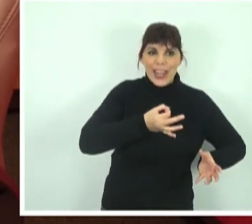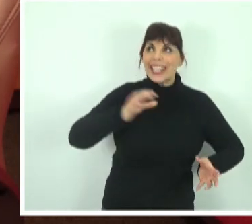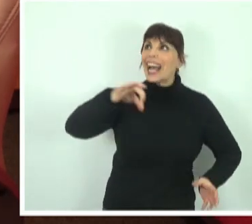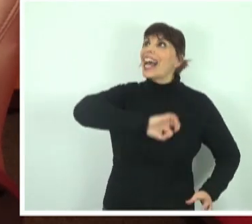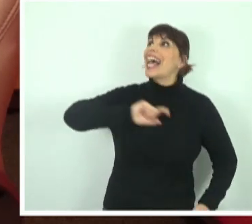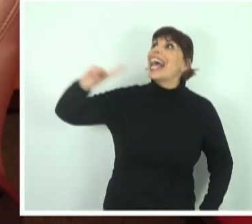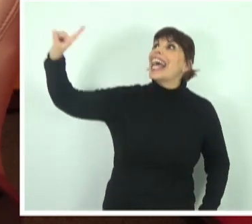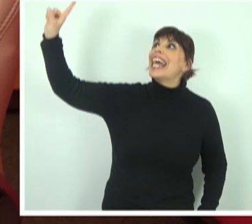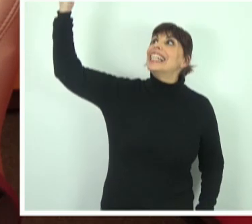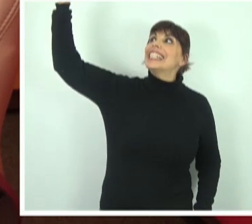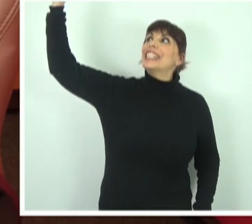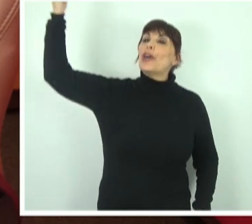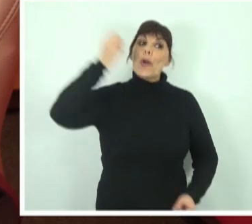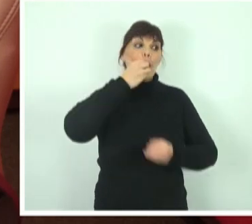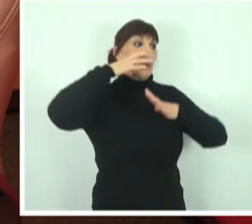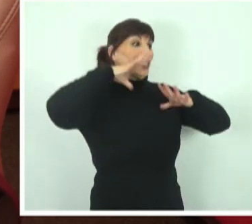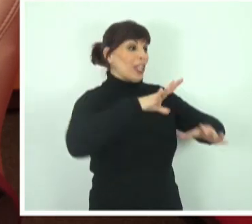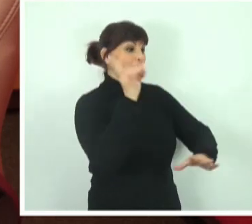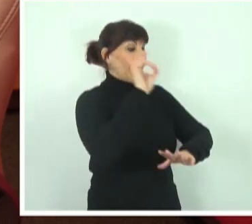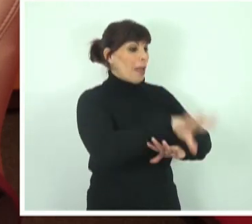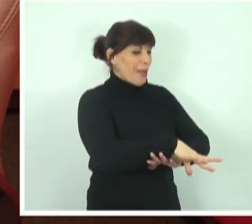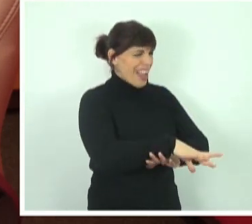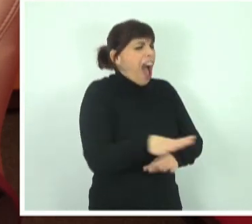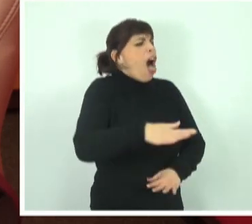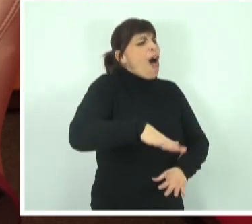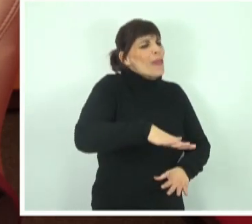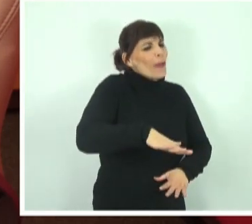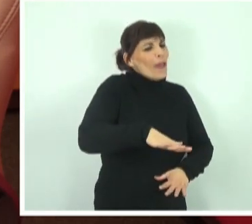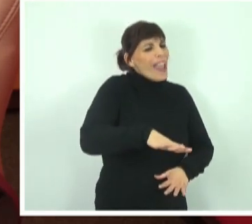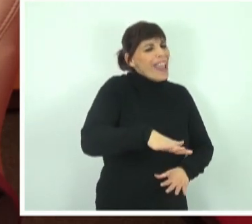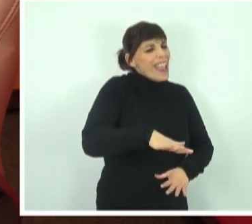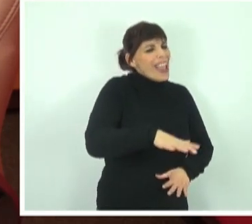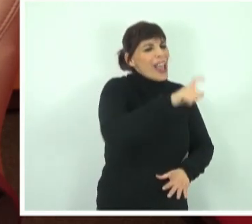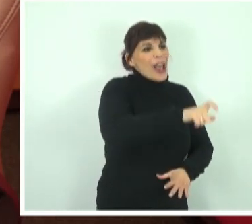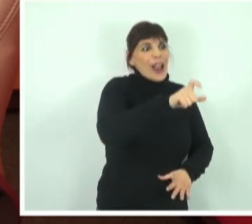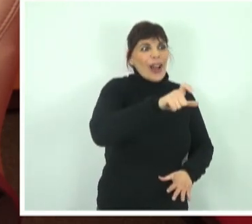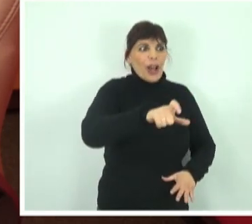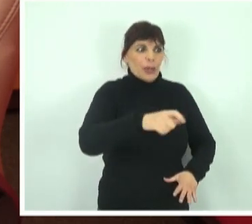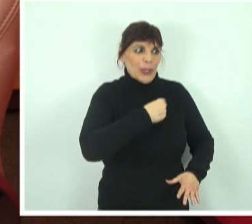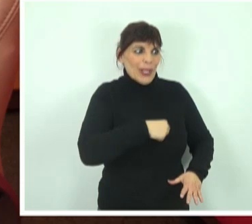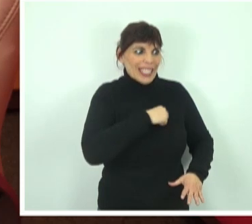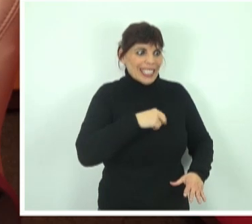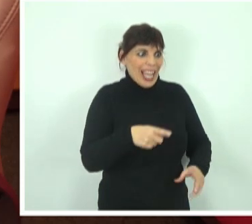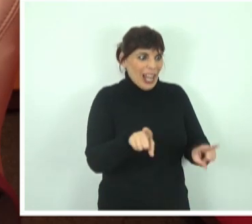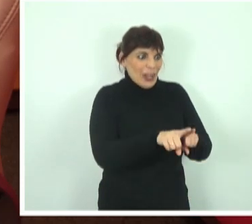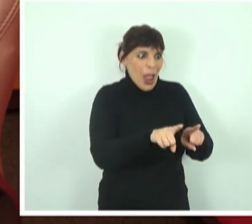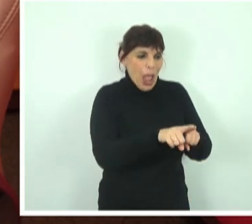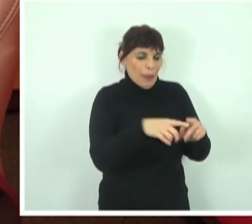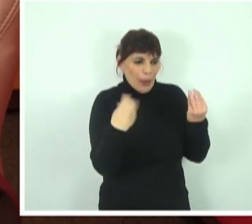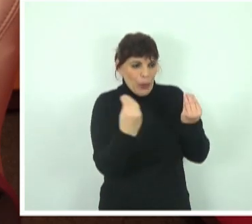Donde los hermanos habitan en armonía. Donde los hermanos habitan en